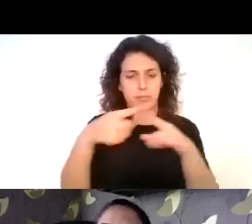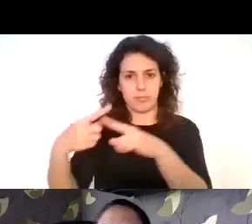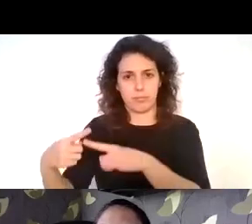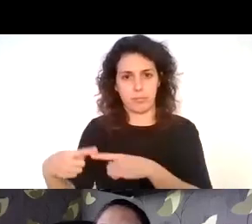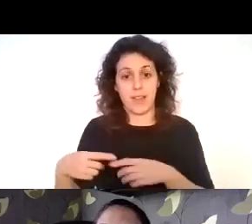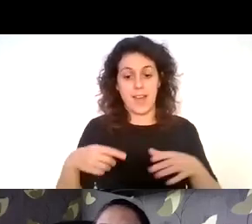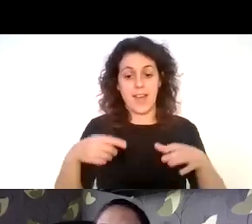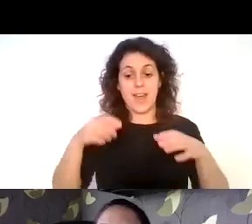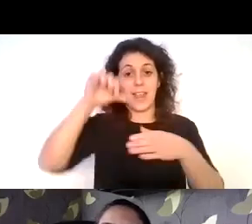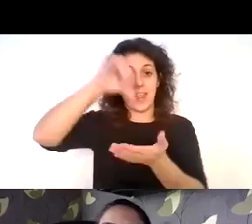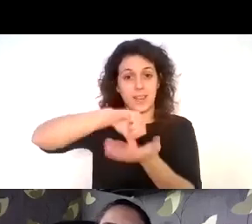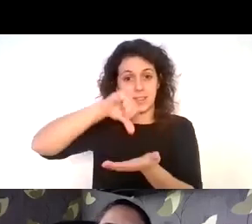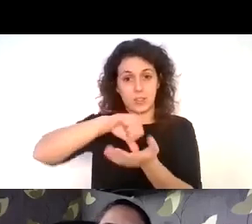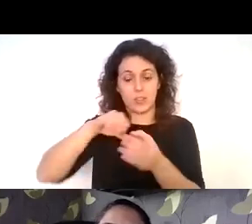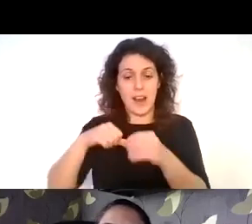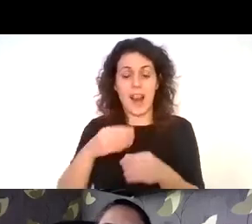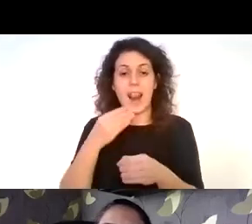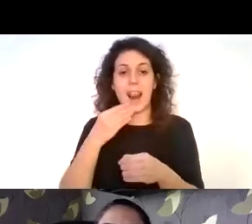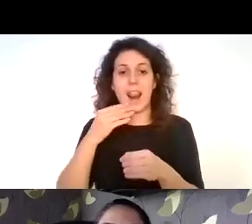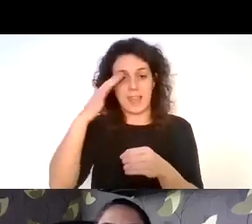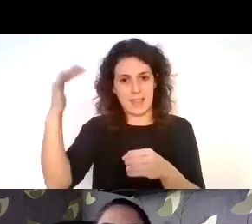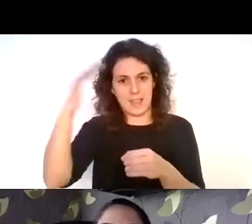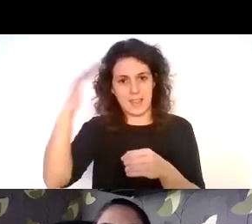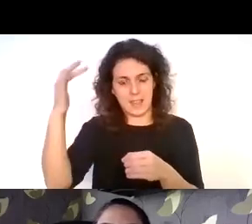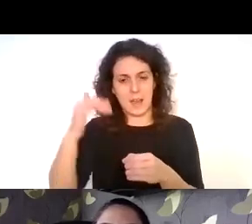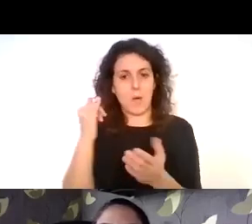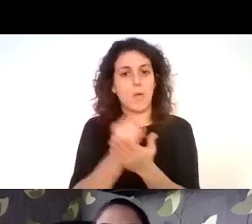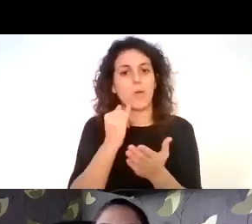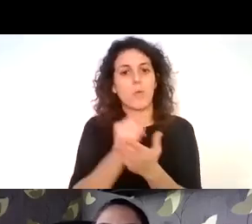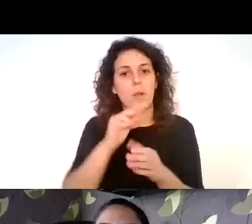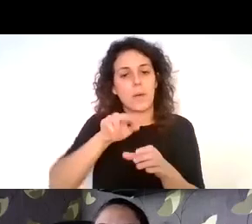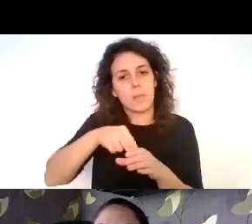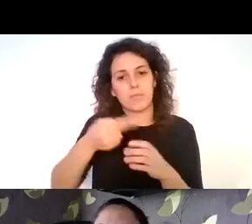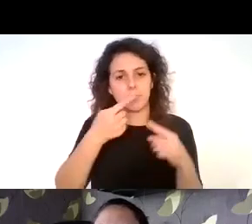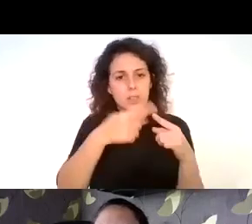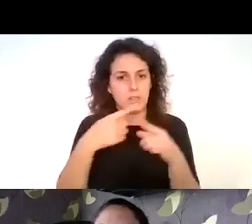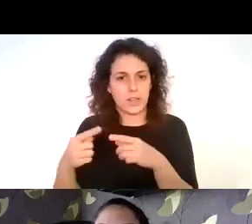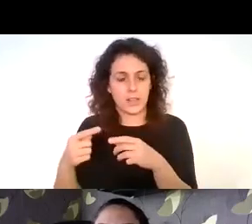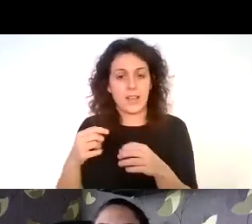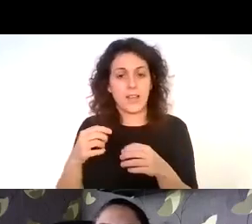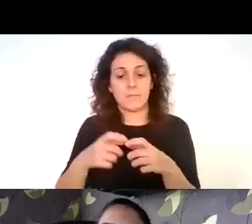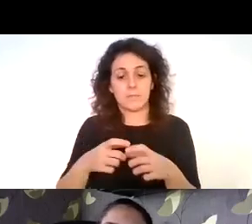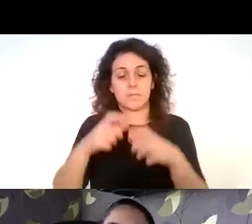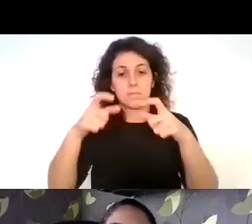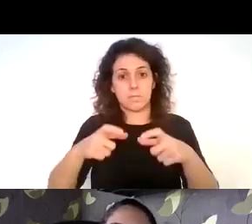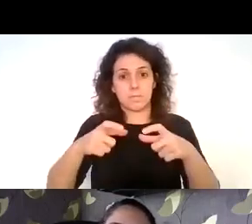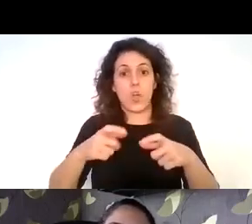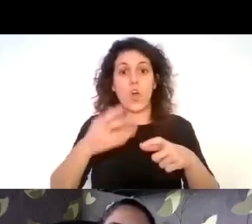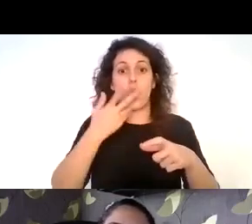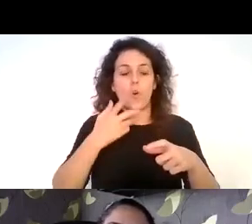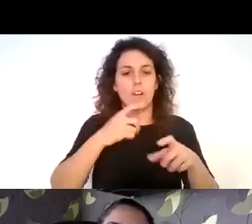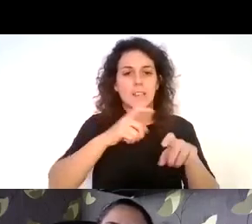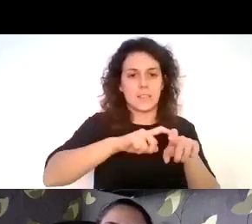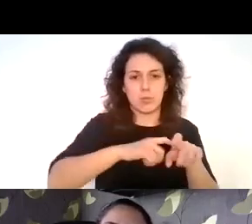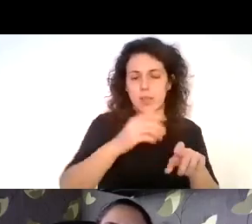con la siguiente leyenda: rueda de degustación de mieles raras del Istmo. Y la rueda se clasifica en colores por tipo de azúcar,